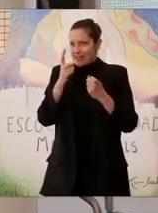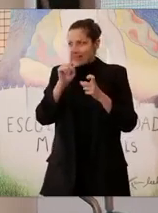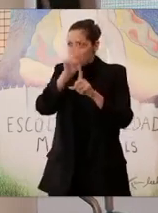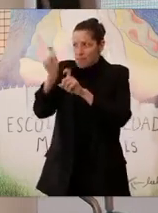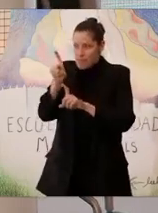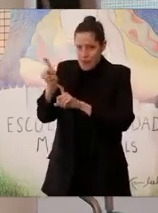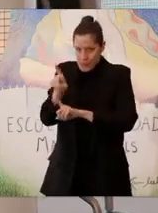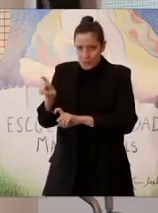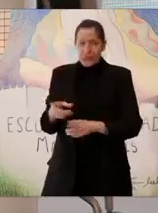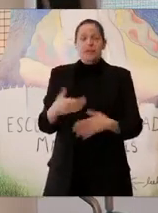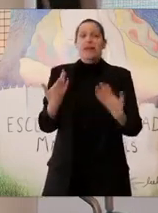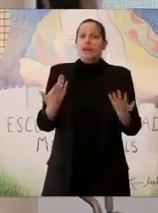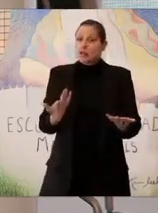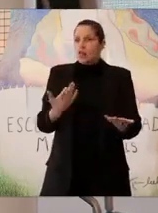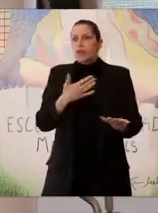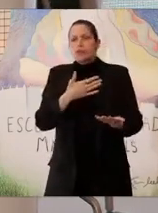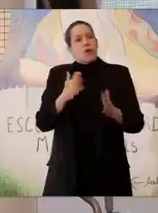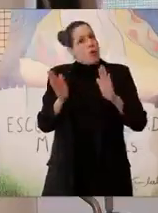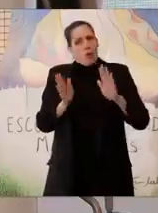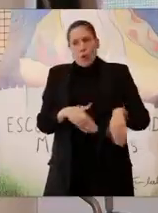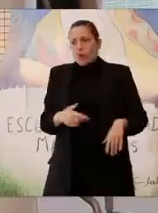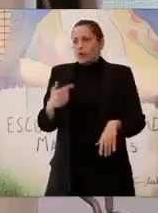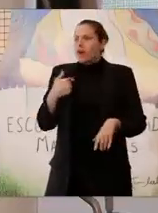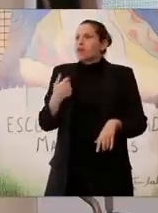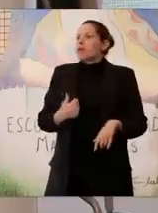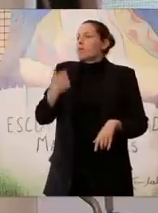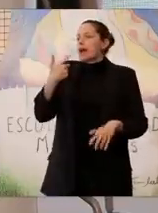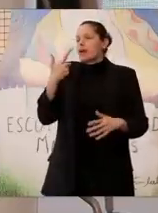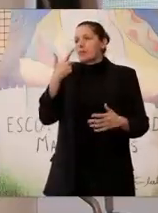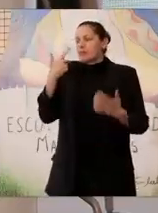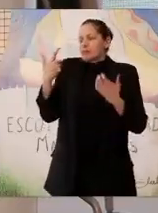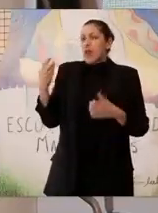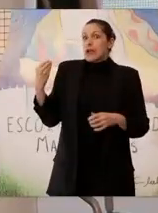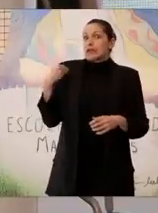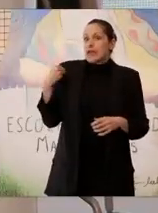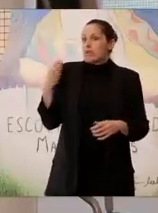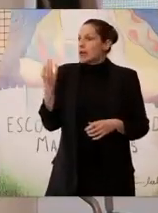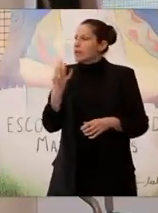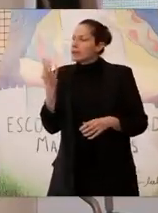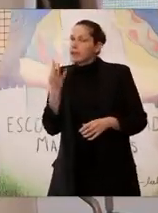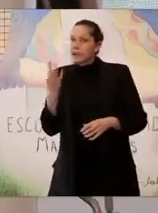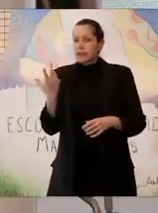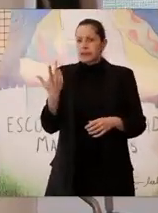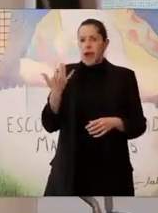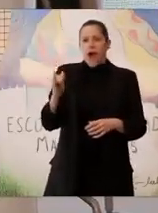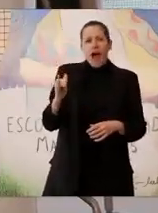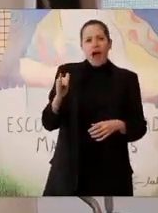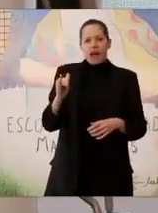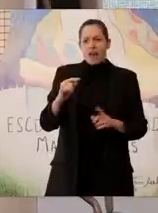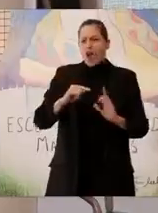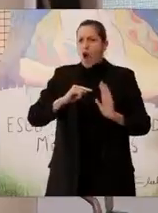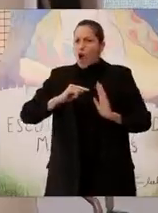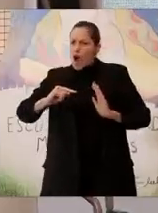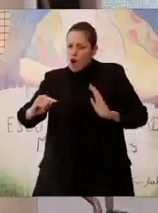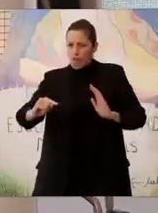de la mesa. A mí una de las cuestiones que me llama la atención el tema de violencia de género es que a mí me parecen pocas las órdenes de protección